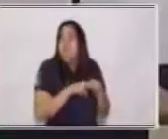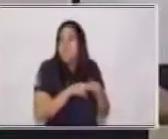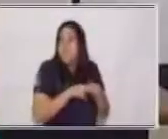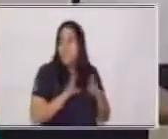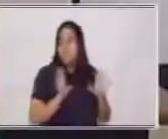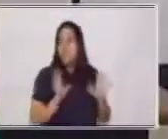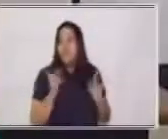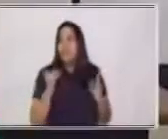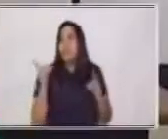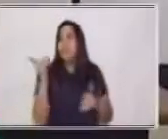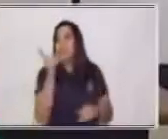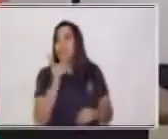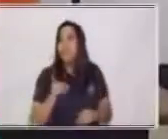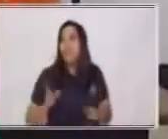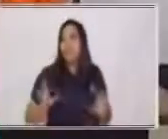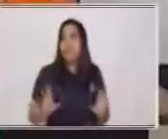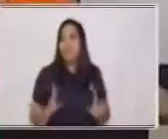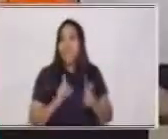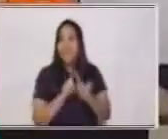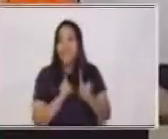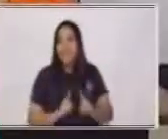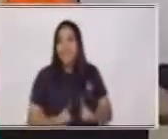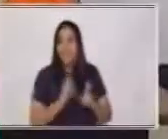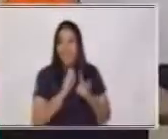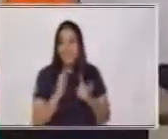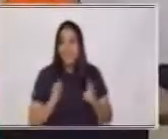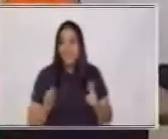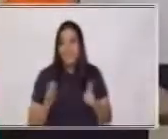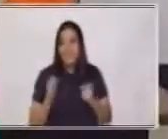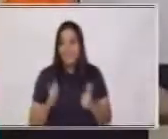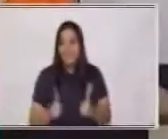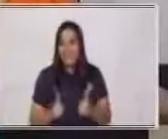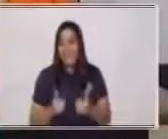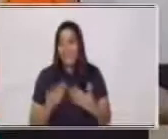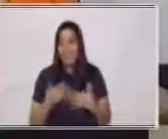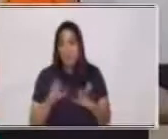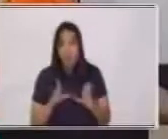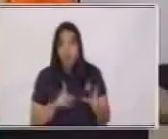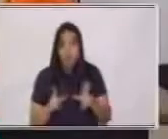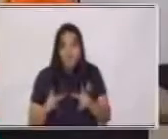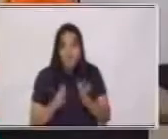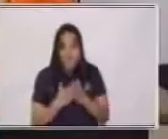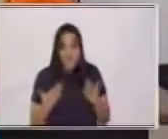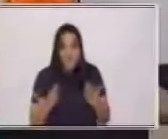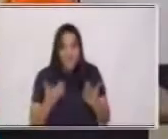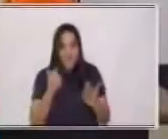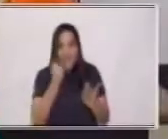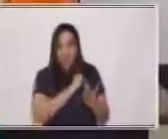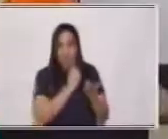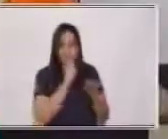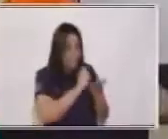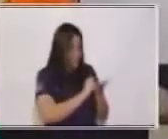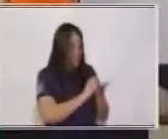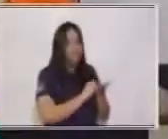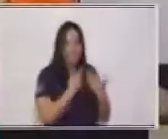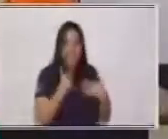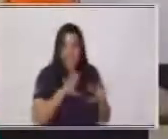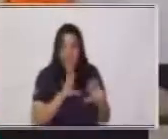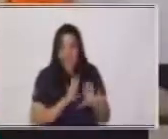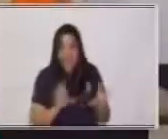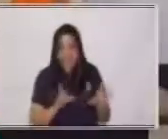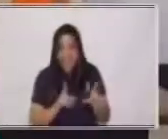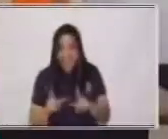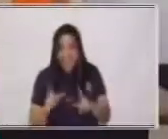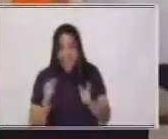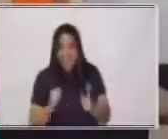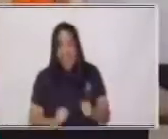diferentes tipos de oración. Muy bien, ya tienes tu cuaderno y tu lápiz. Excelente. Vamos